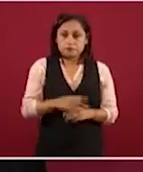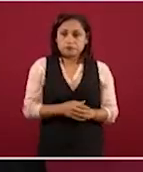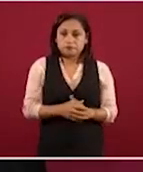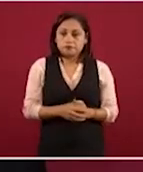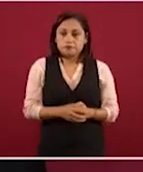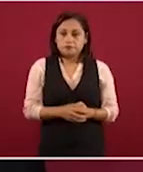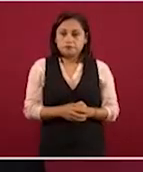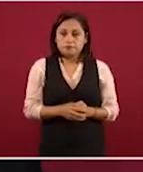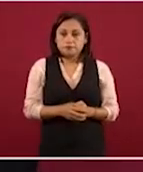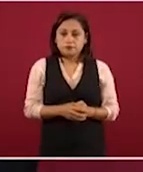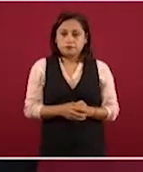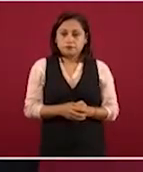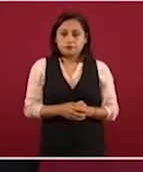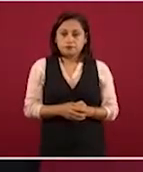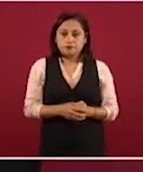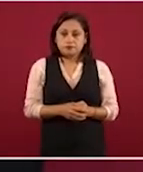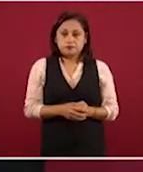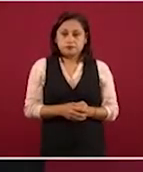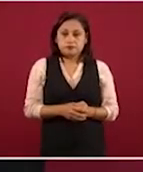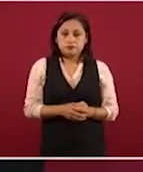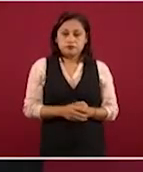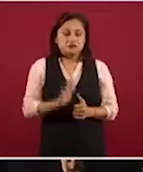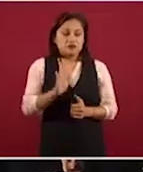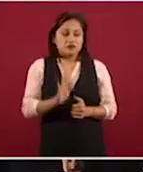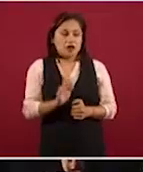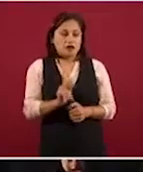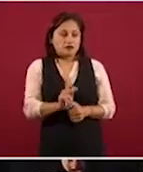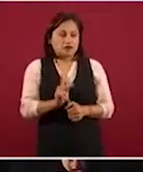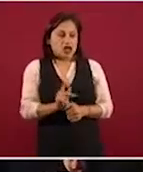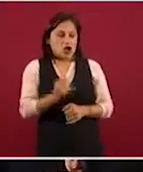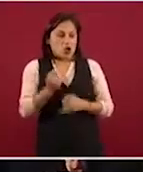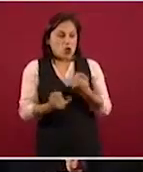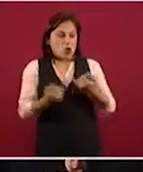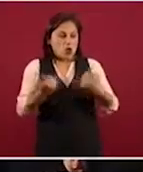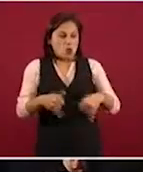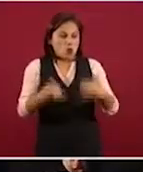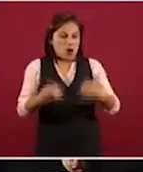que simulan que son juguetes, pero son armas.